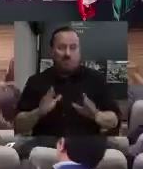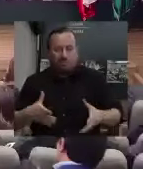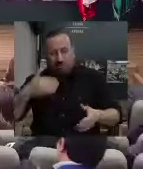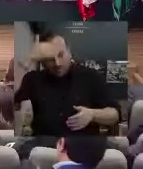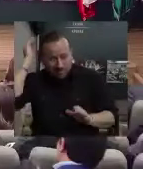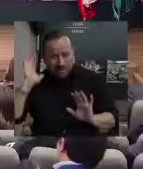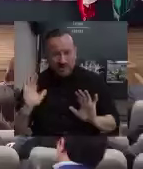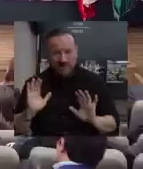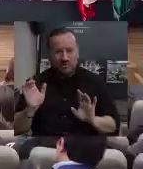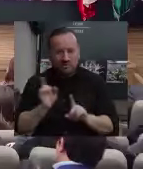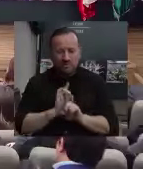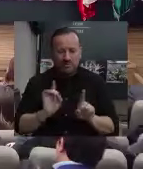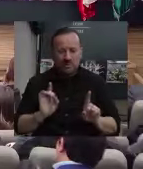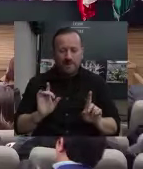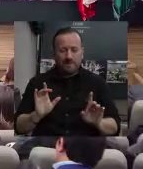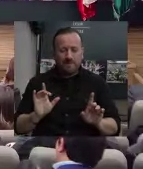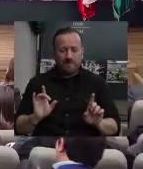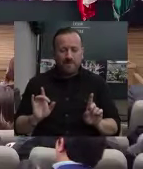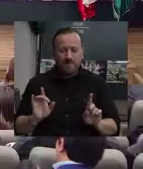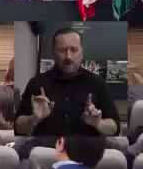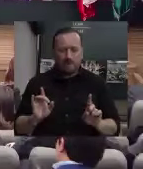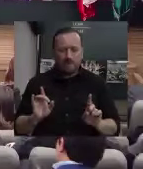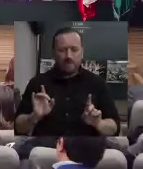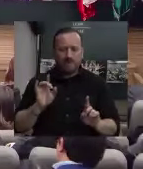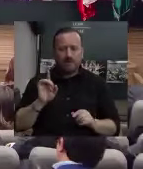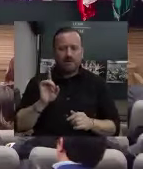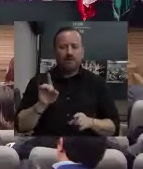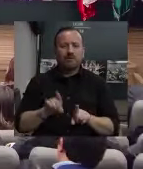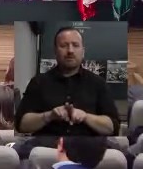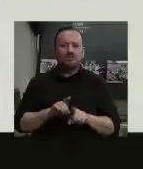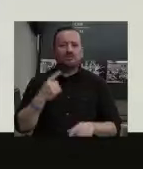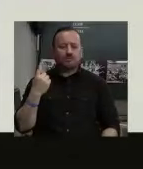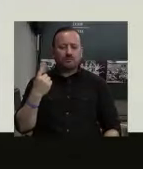sea no no entonces un inventario